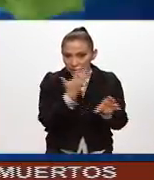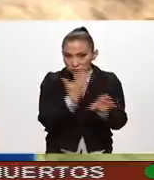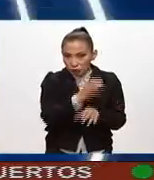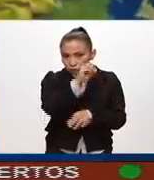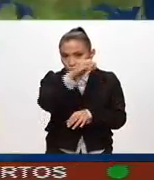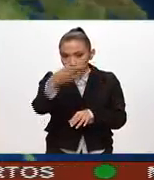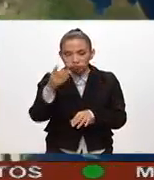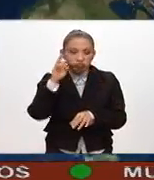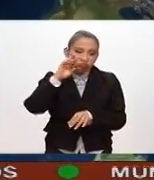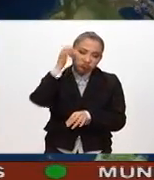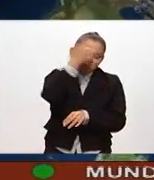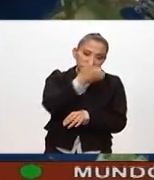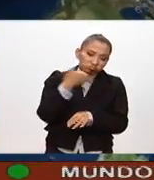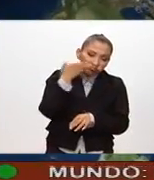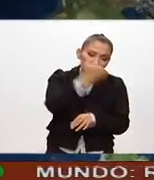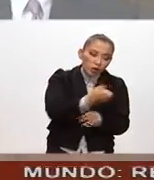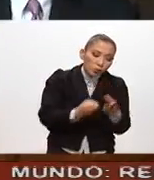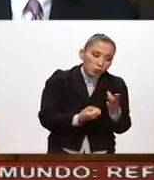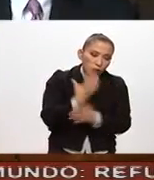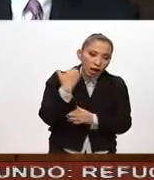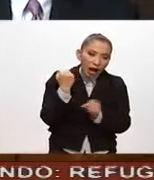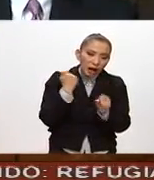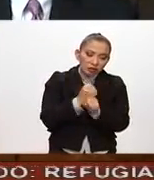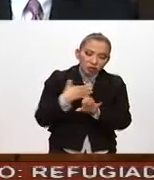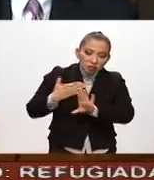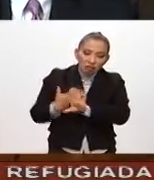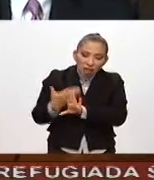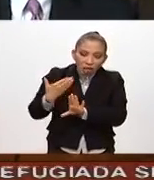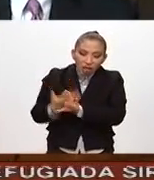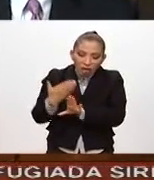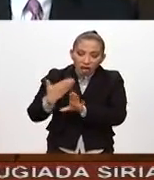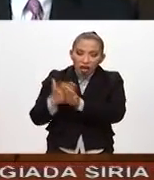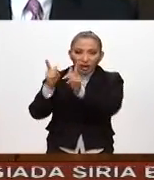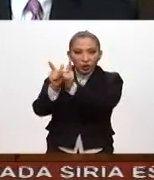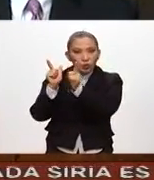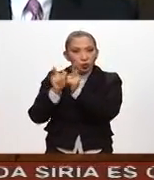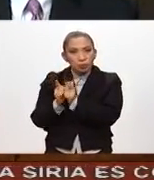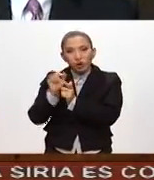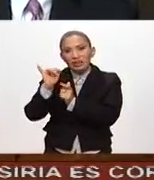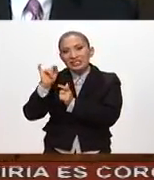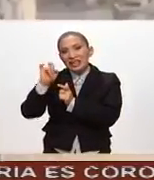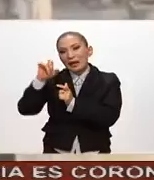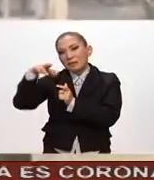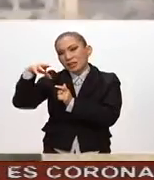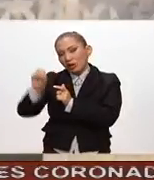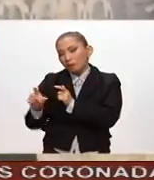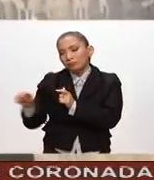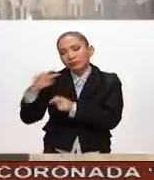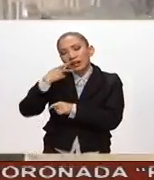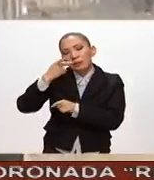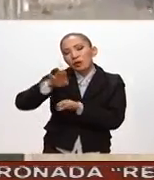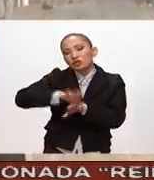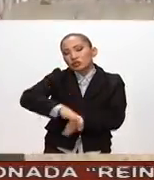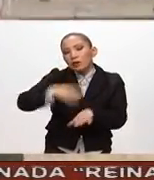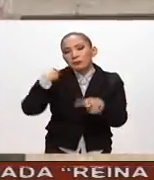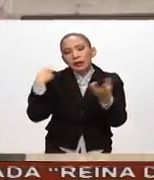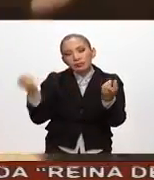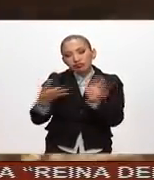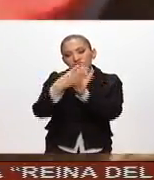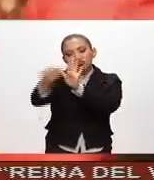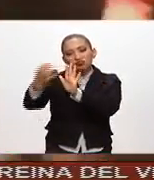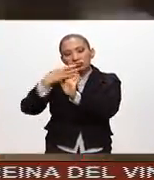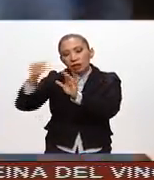hizo un balance sobre los 2 años de lucha contra el Estado Islámico. Ahí habló sobre la multiplicación